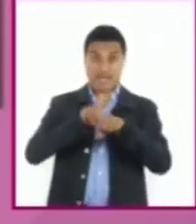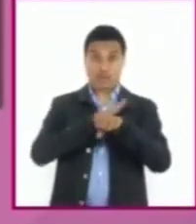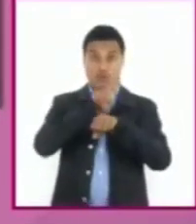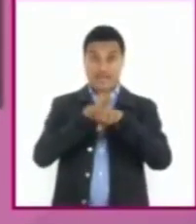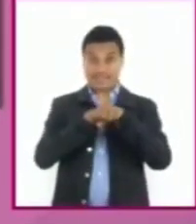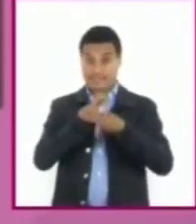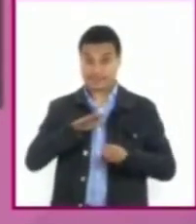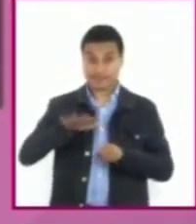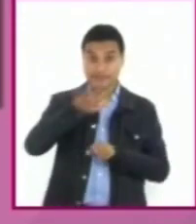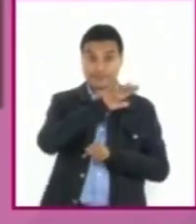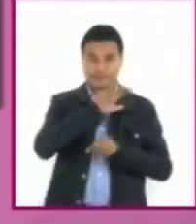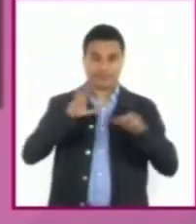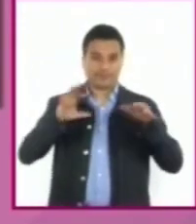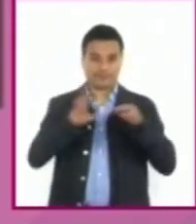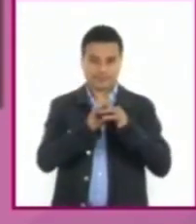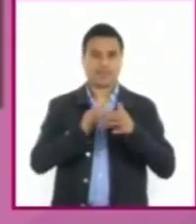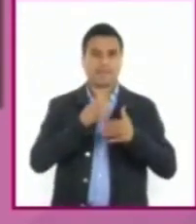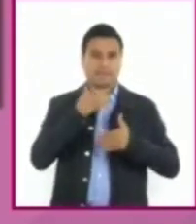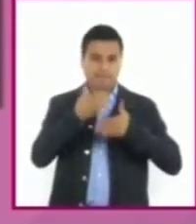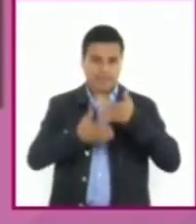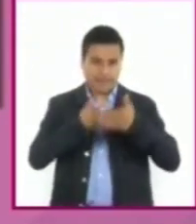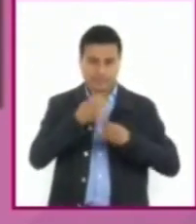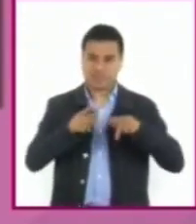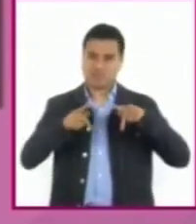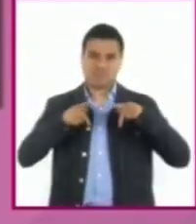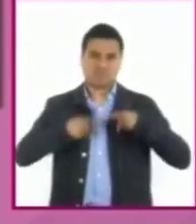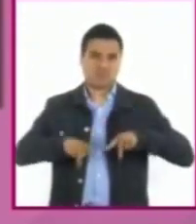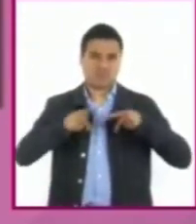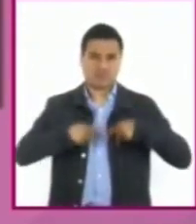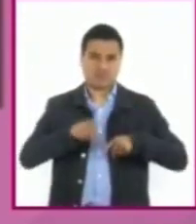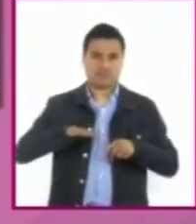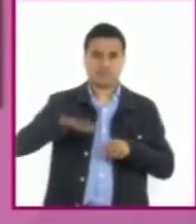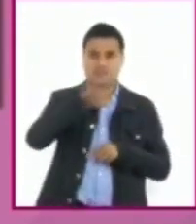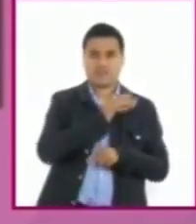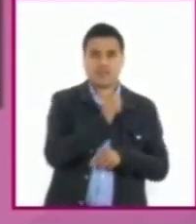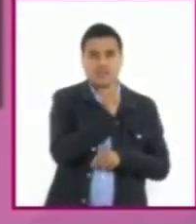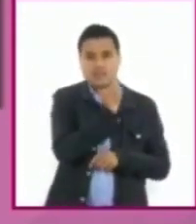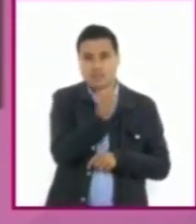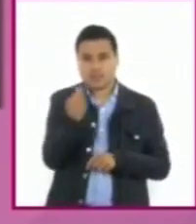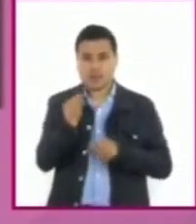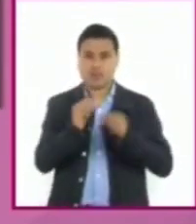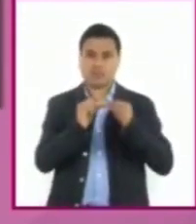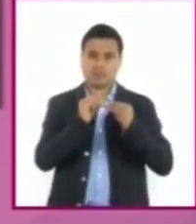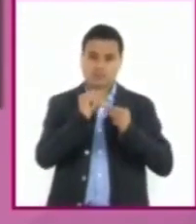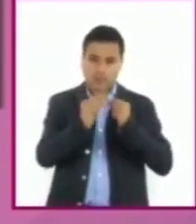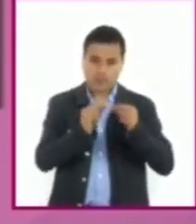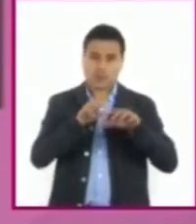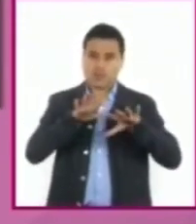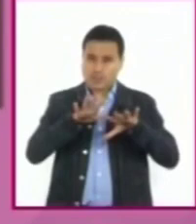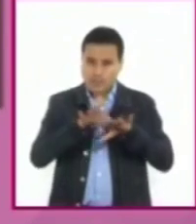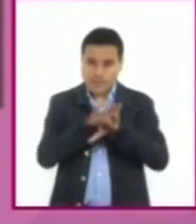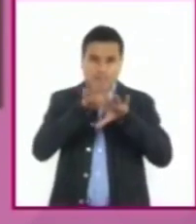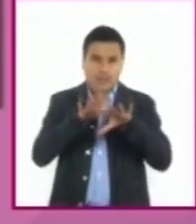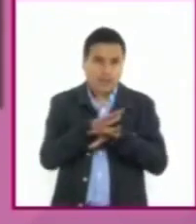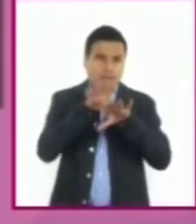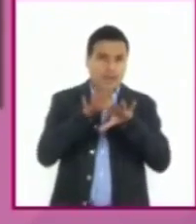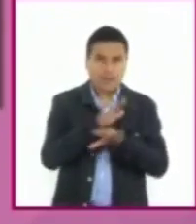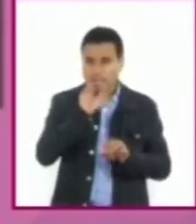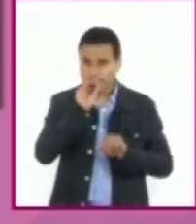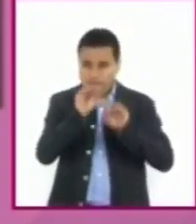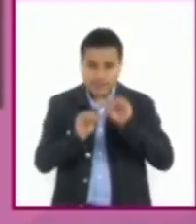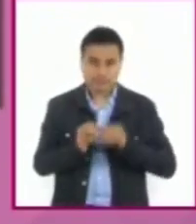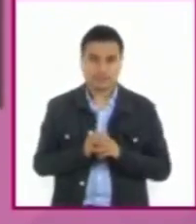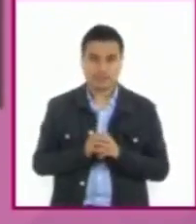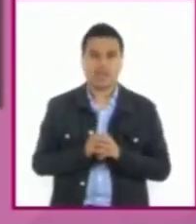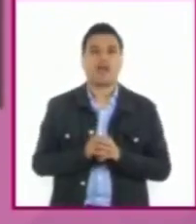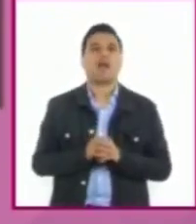naturaleza. Cada sociedad aprovecha y transforma el espacio geográfico al interactuar con el medio ambiente. O sea, que